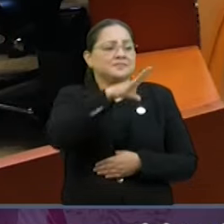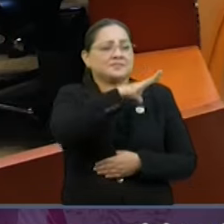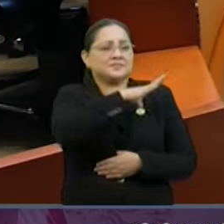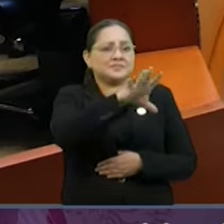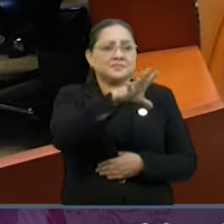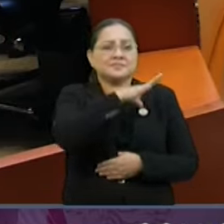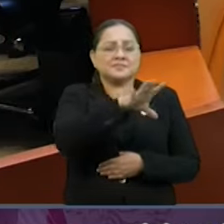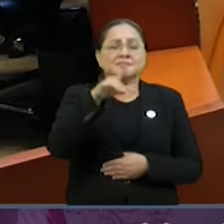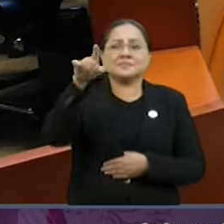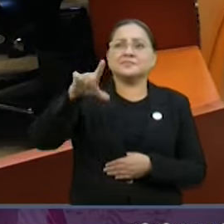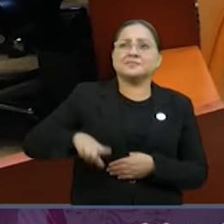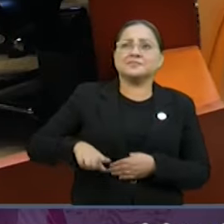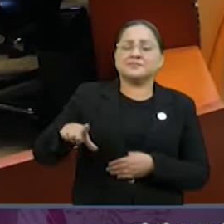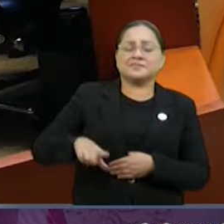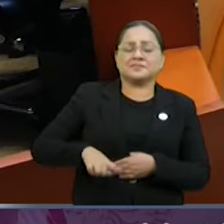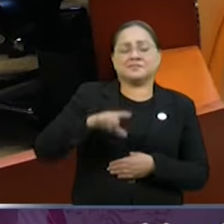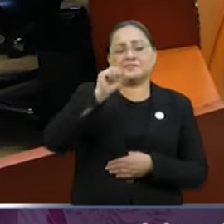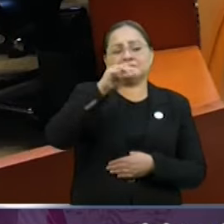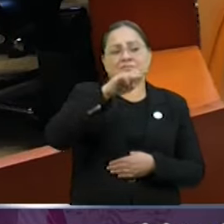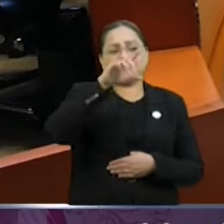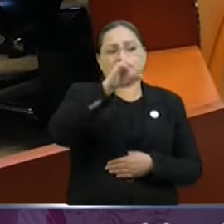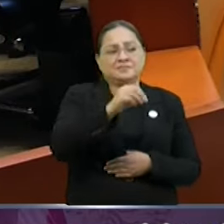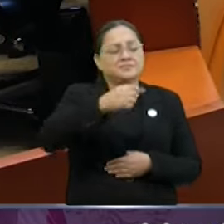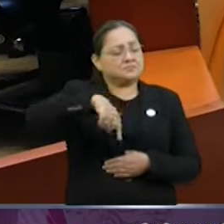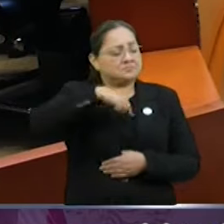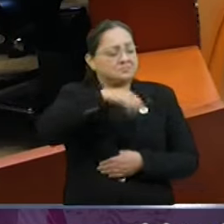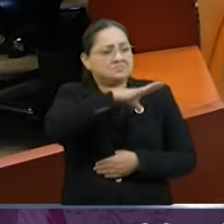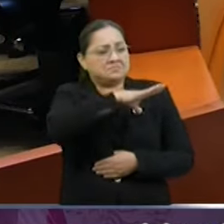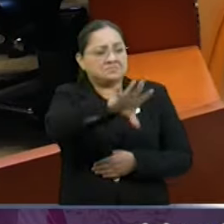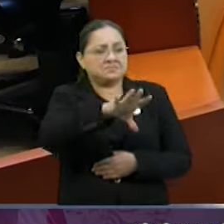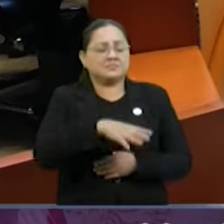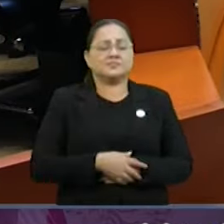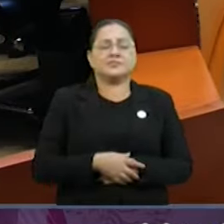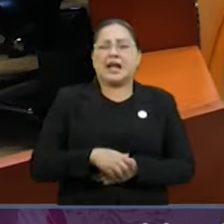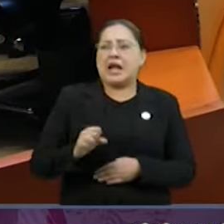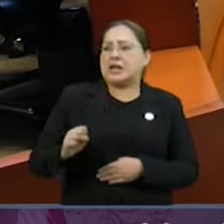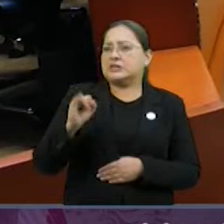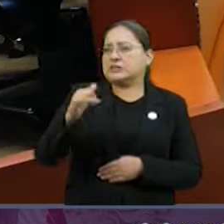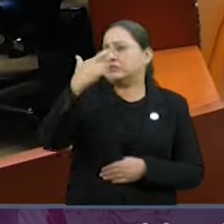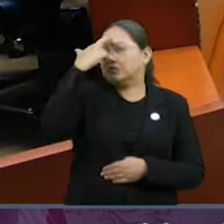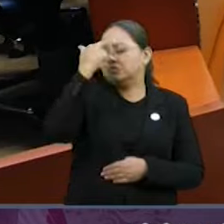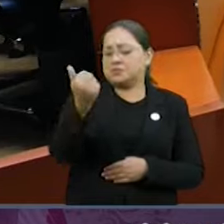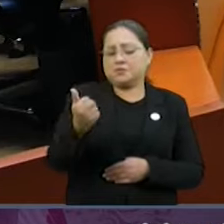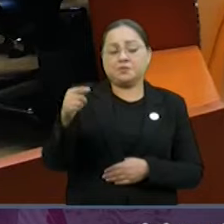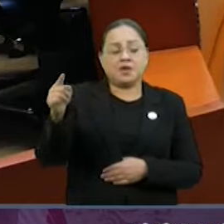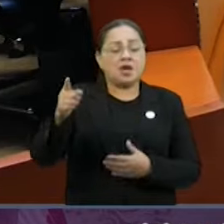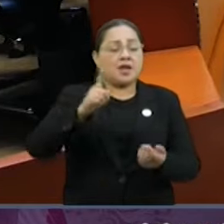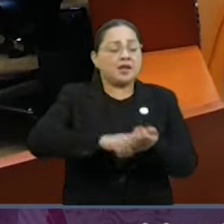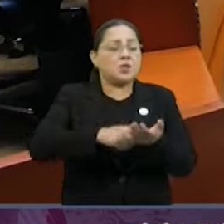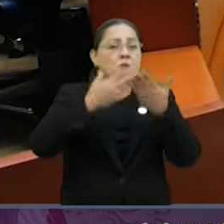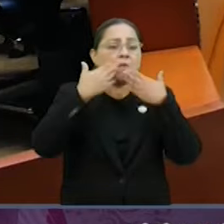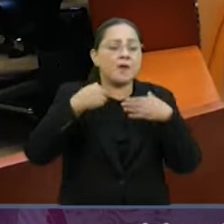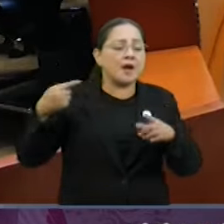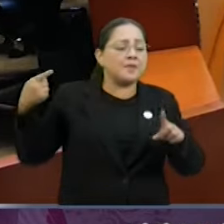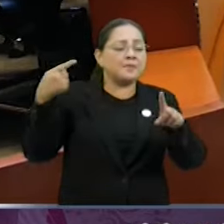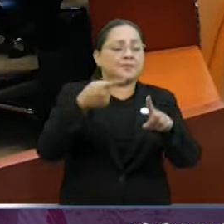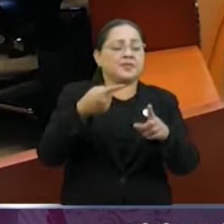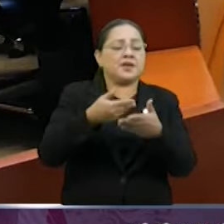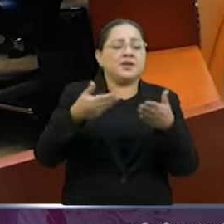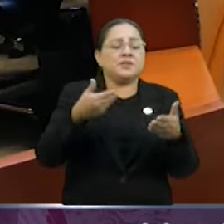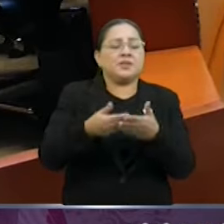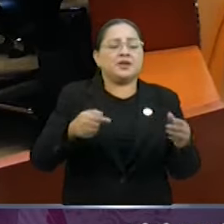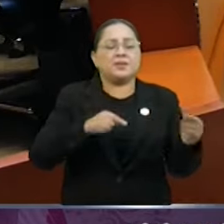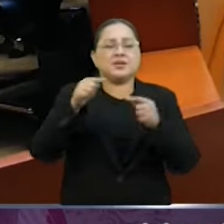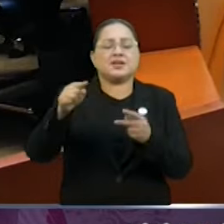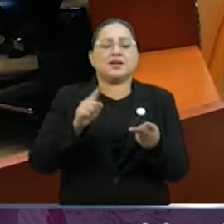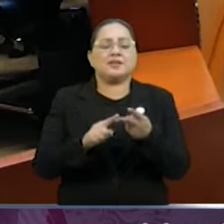que venga del gobierno de López Obrador. Esa es la verdadera razón. Y como no tienen argumentos para objetar,